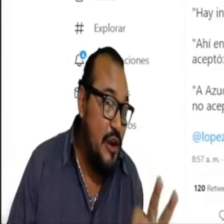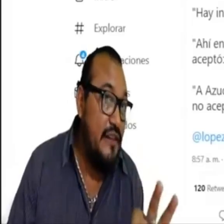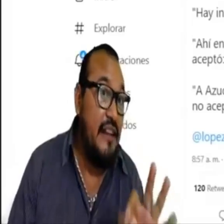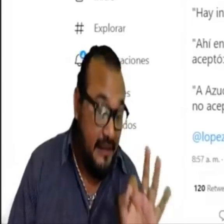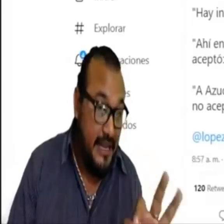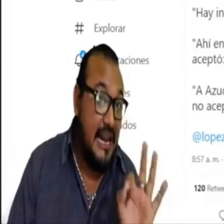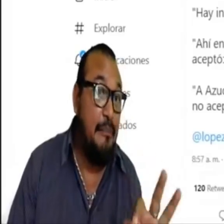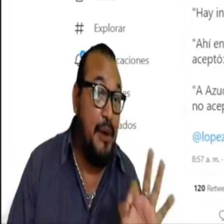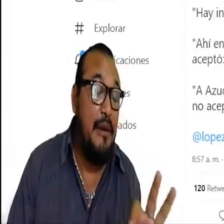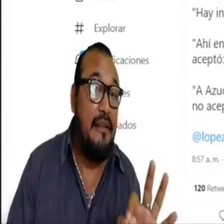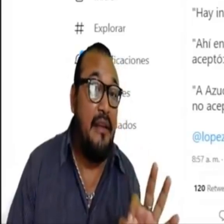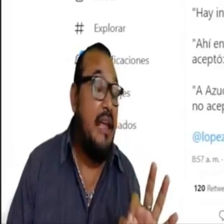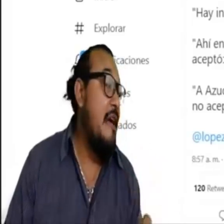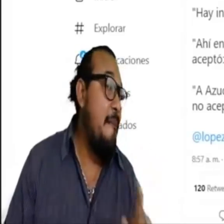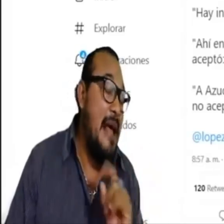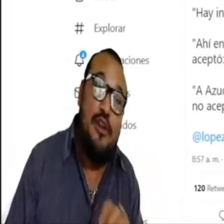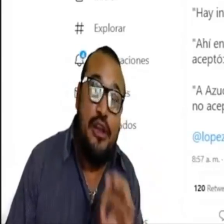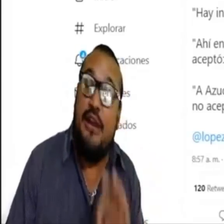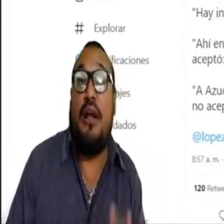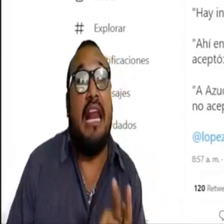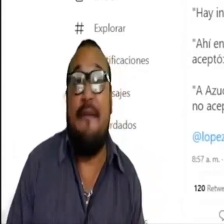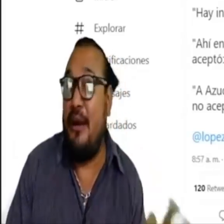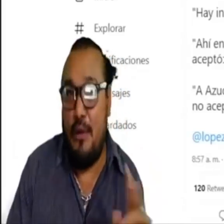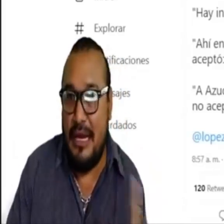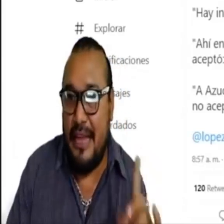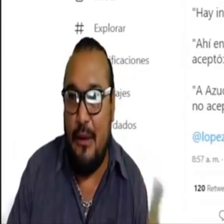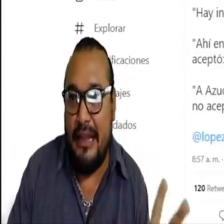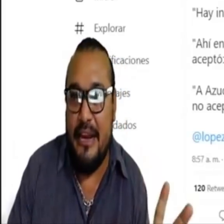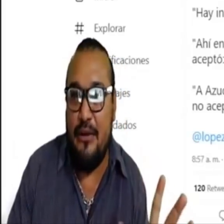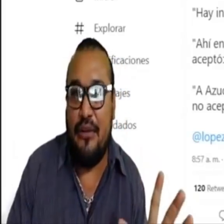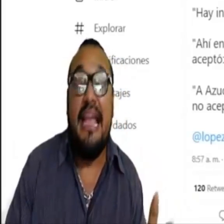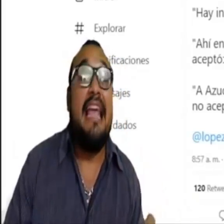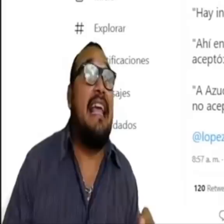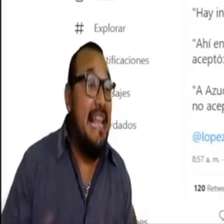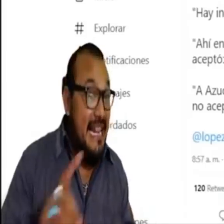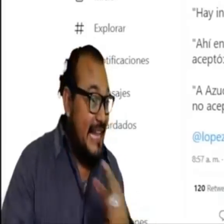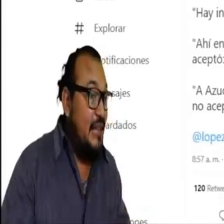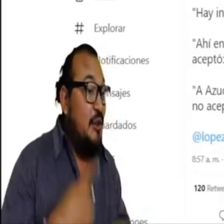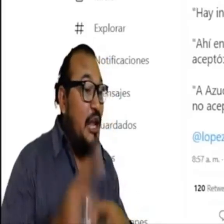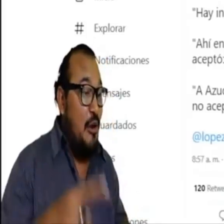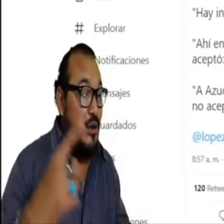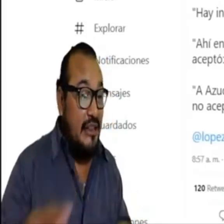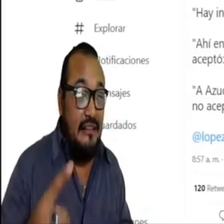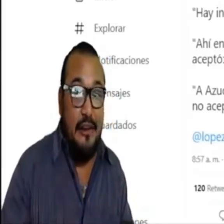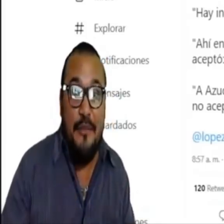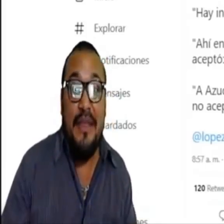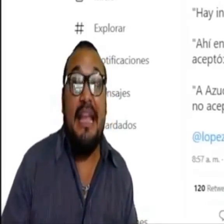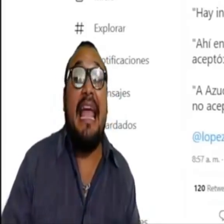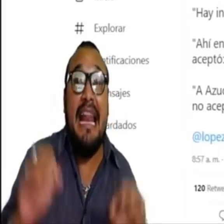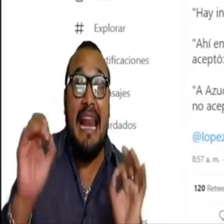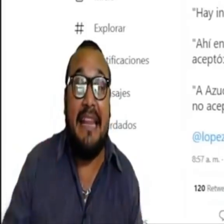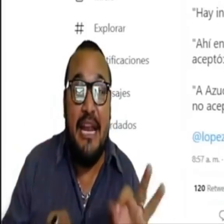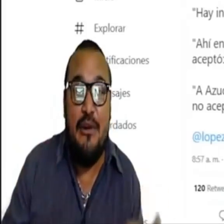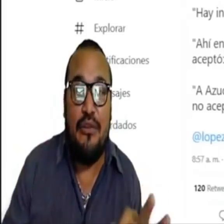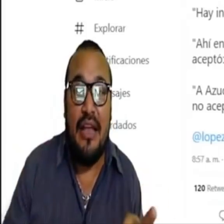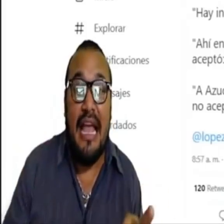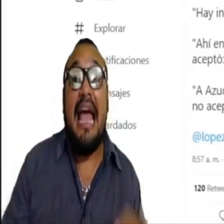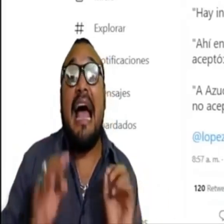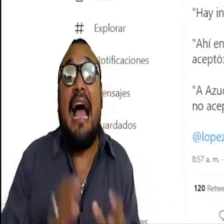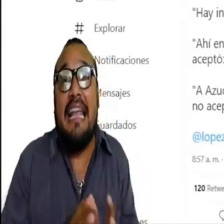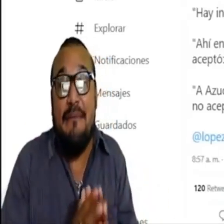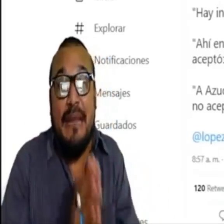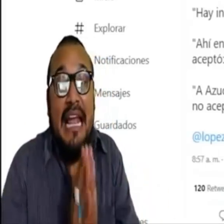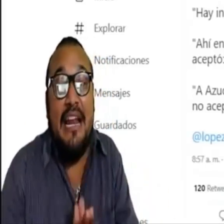presidente lo dice es que si tiene las pruebas más no dijo que él había contratado latinos que hay intento de contratación en latinos